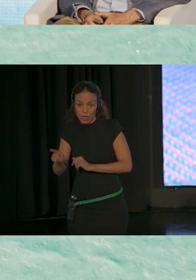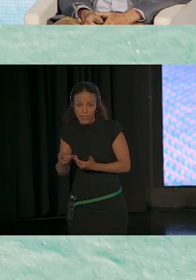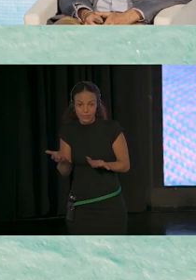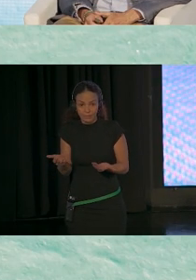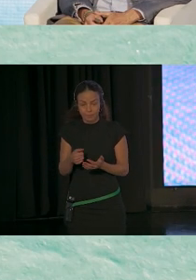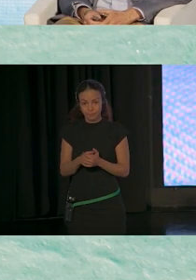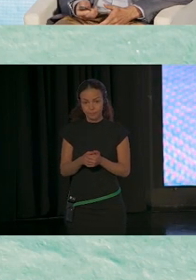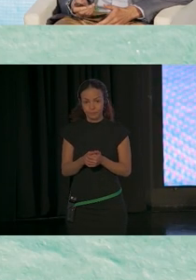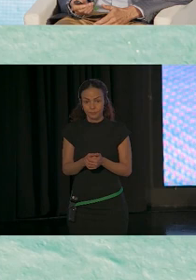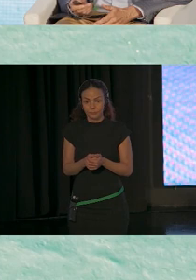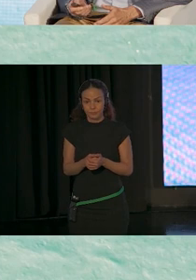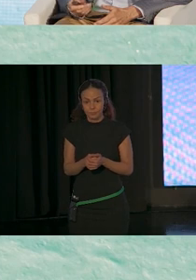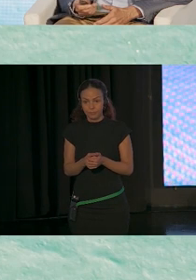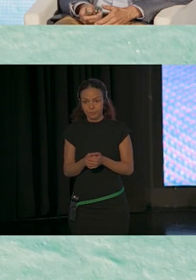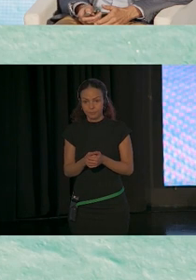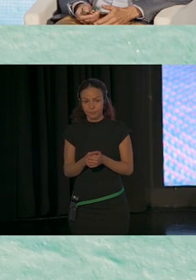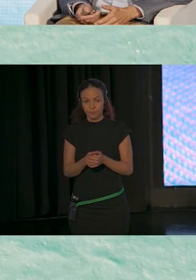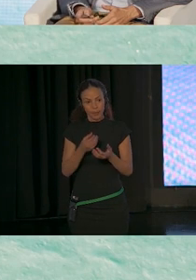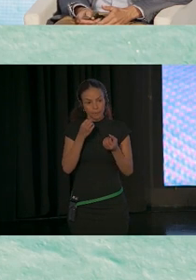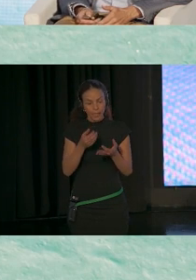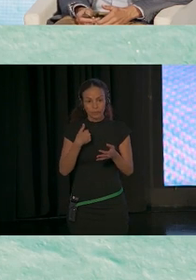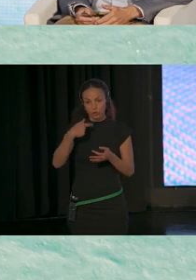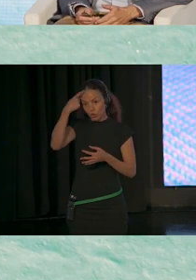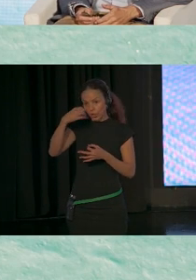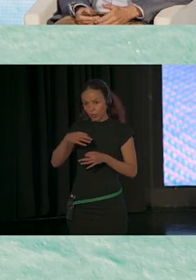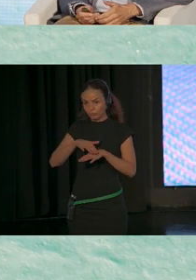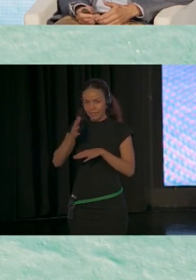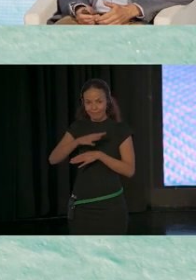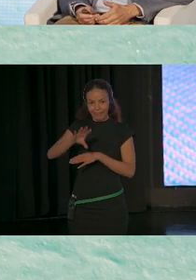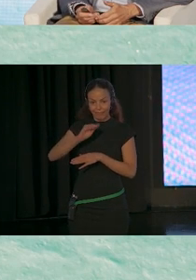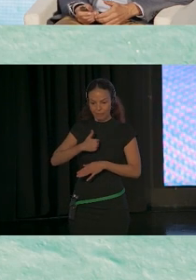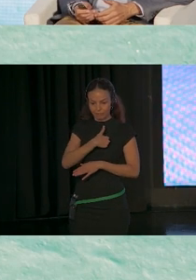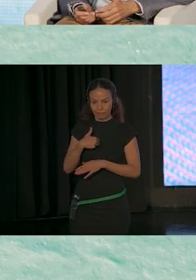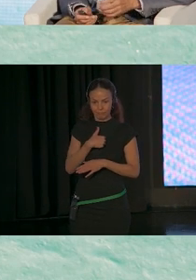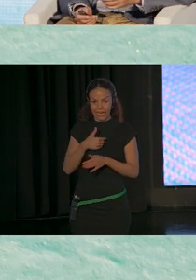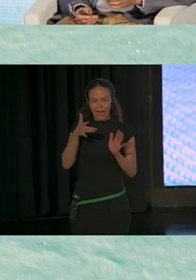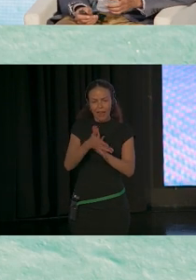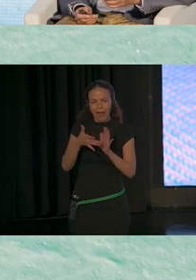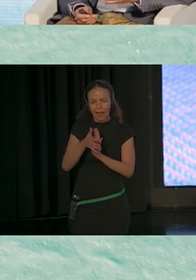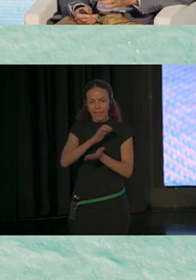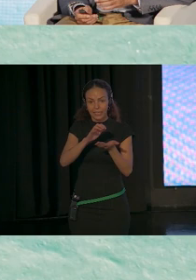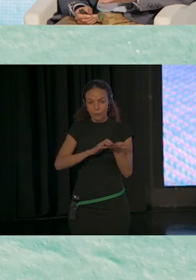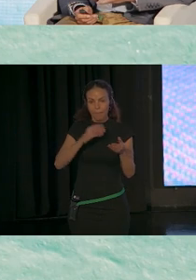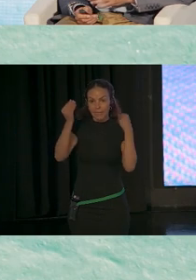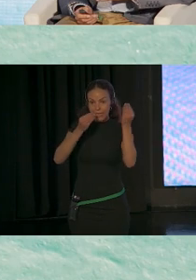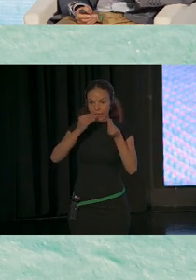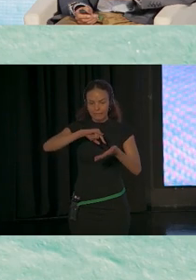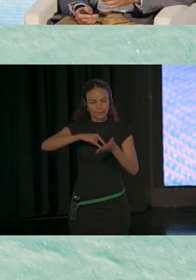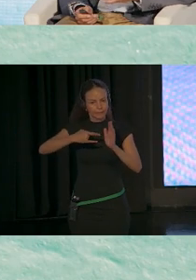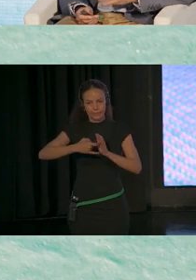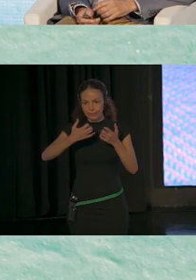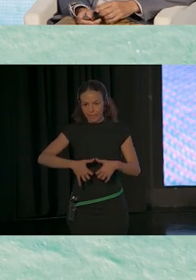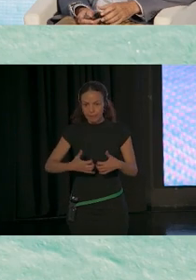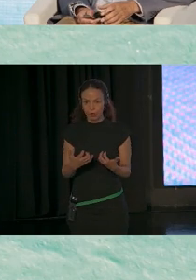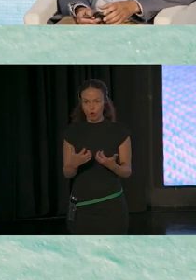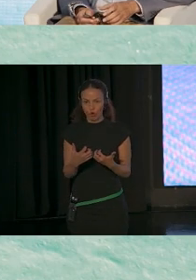tan problemático. Bien, yo creo que para entender también el papel de la narrativa hay que distinguir entre pensamiento sistémico hard y